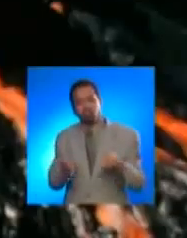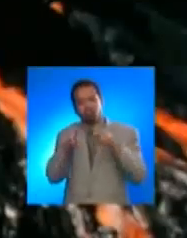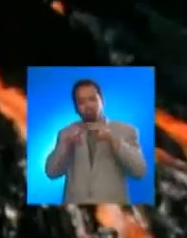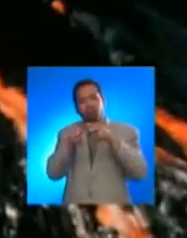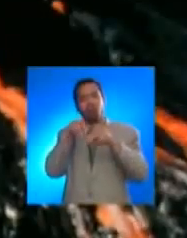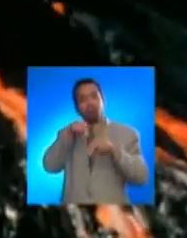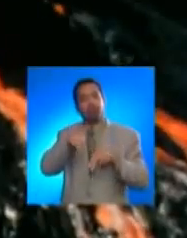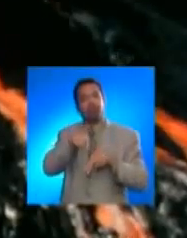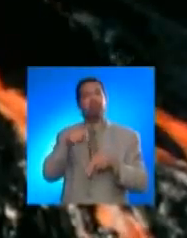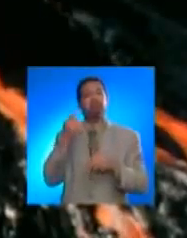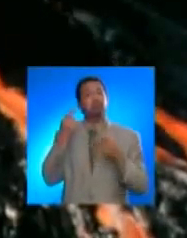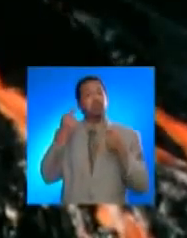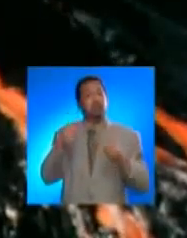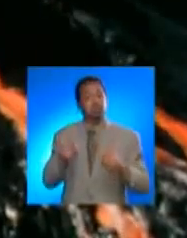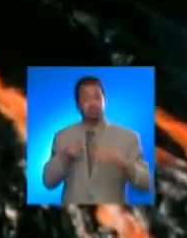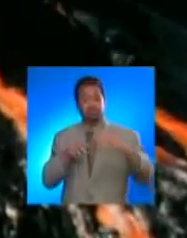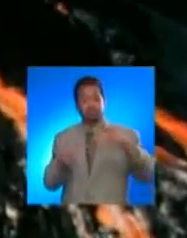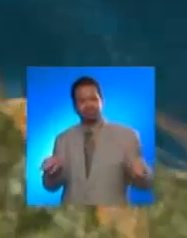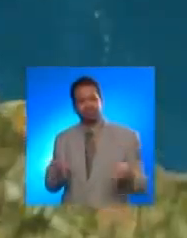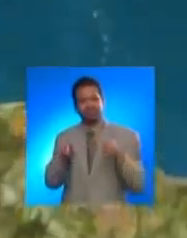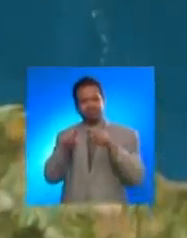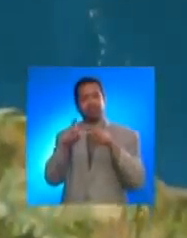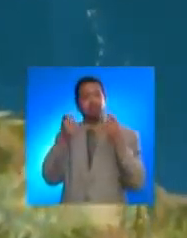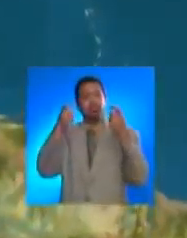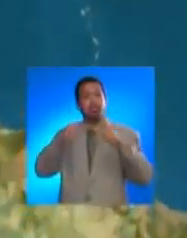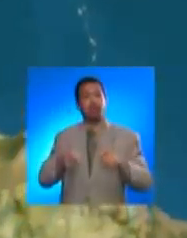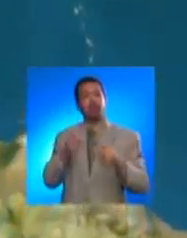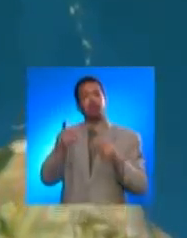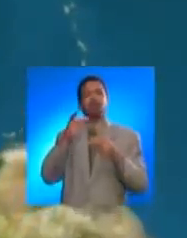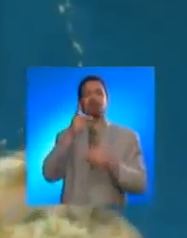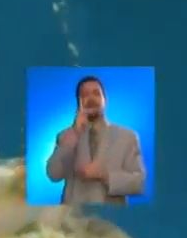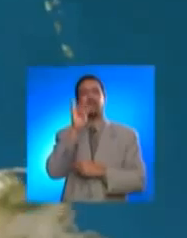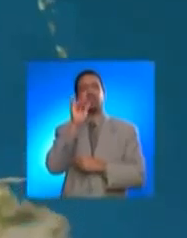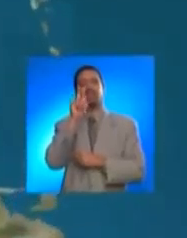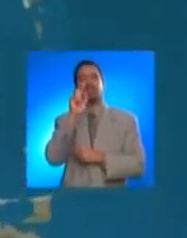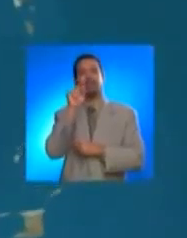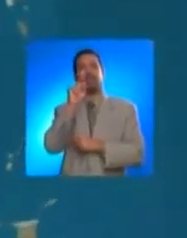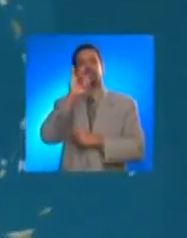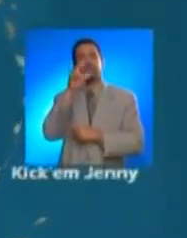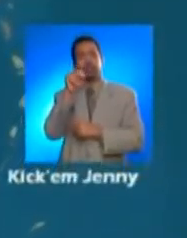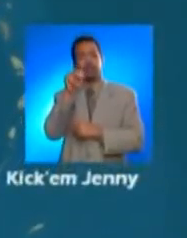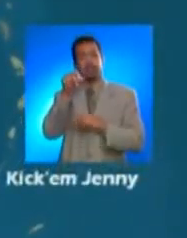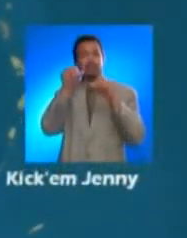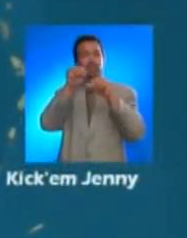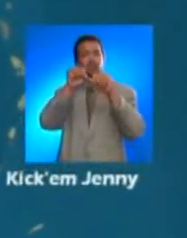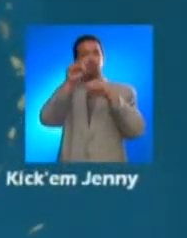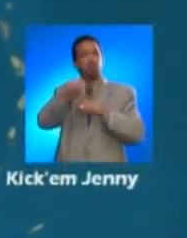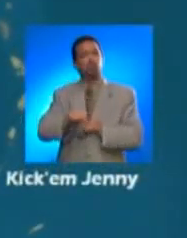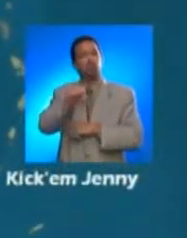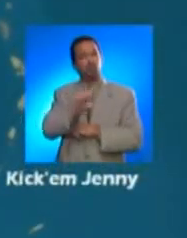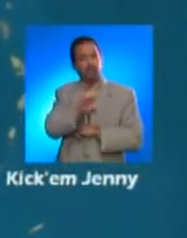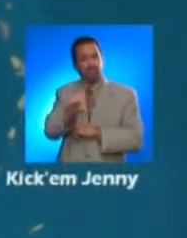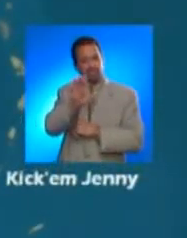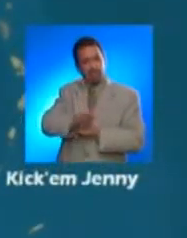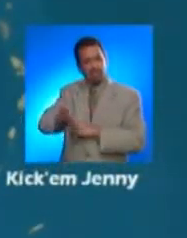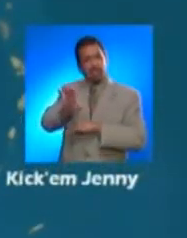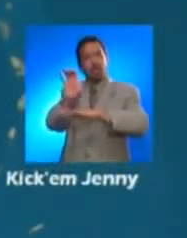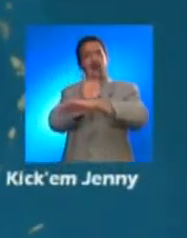por computadora predicen que el mar puede haber alcanzado alturas que varían entre alrededor de 87